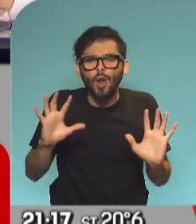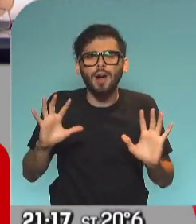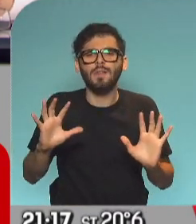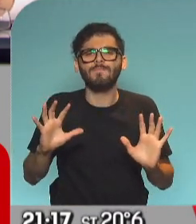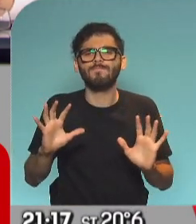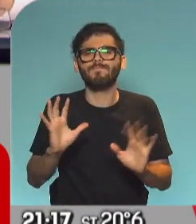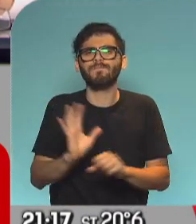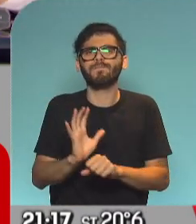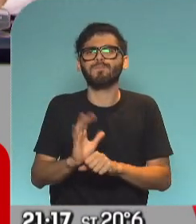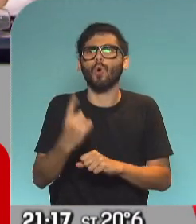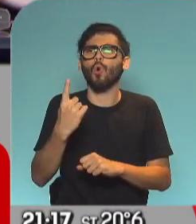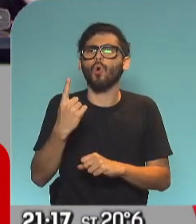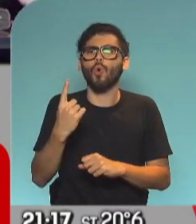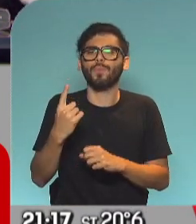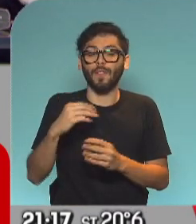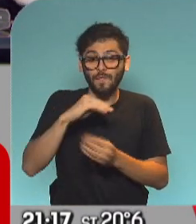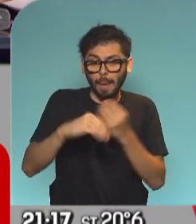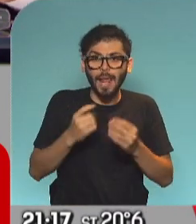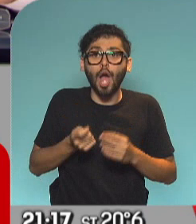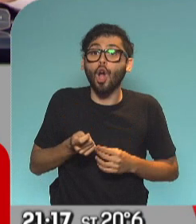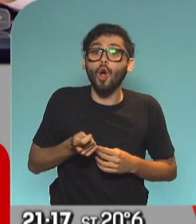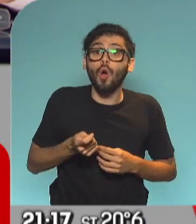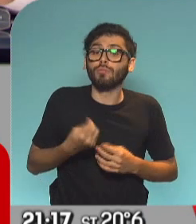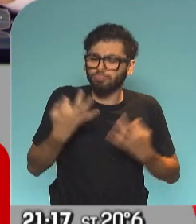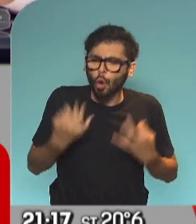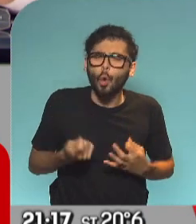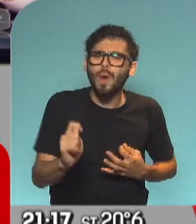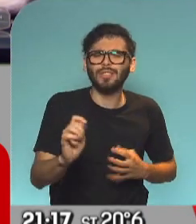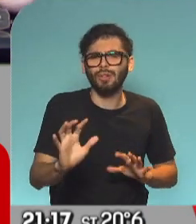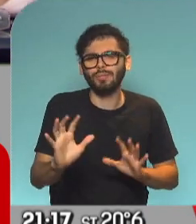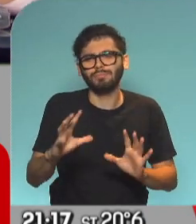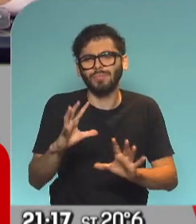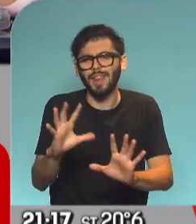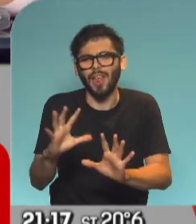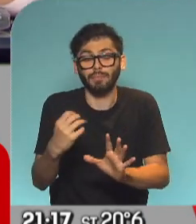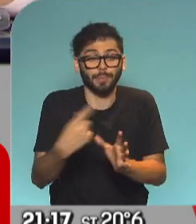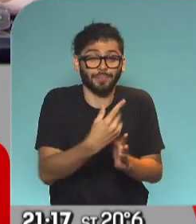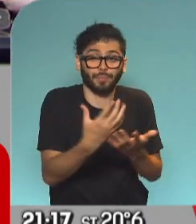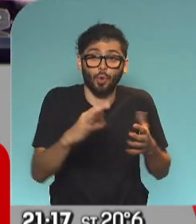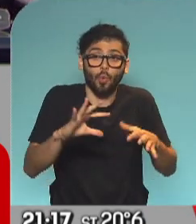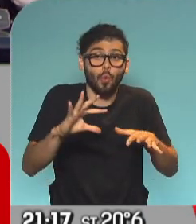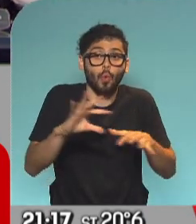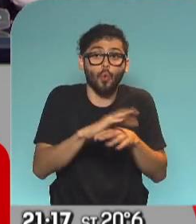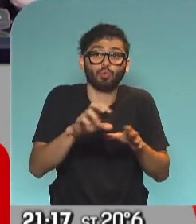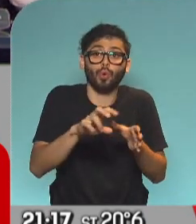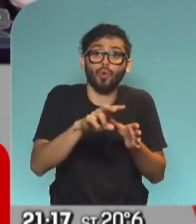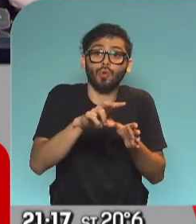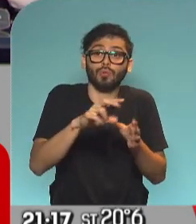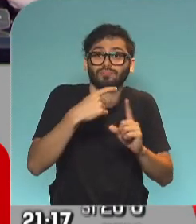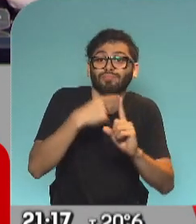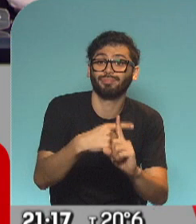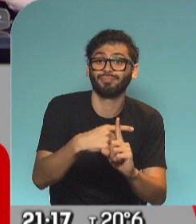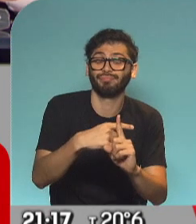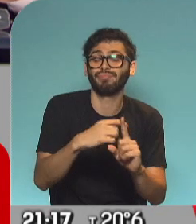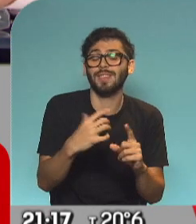impulso de una acción penal por parte de la familia. Claro, acaban de sepultar a Diego Maradona y no ha habido tiempo para eso, pero a partir de mañana probablemente